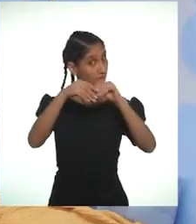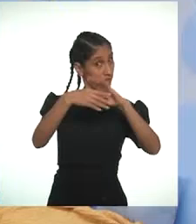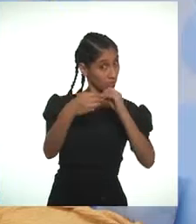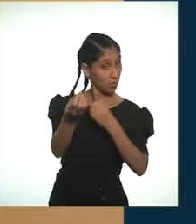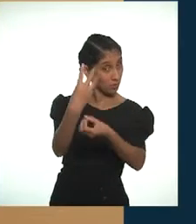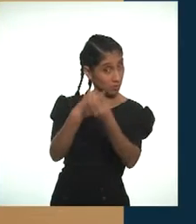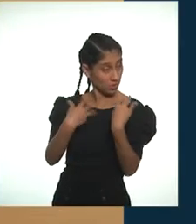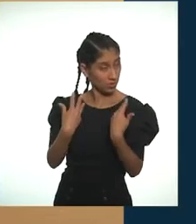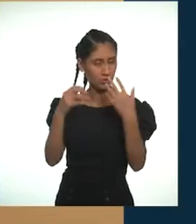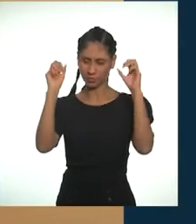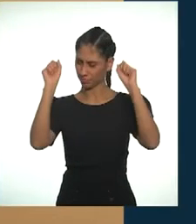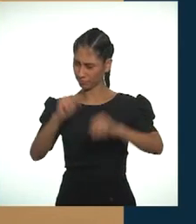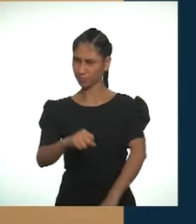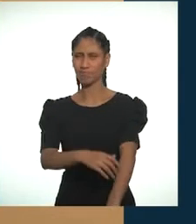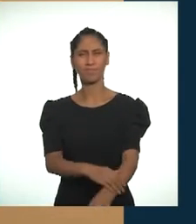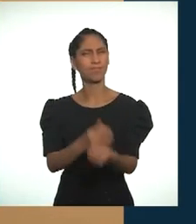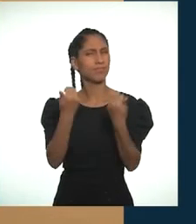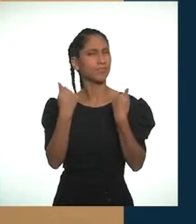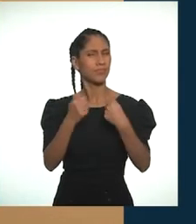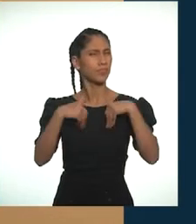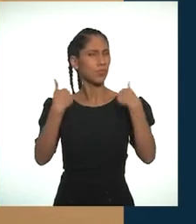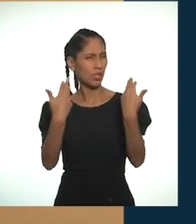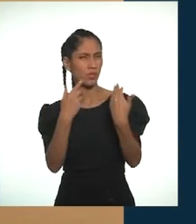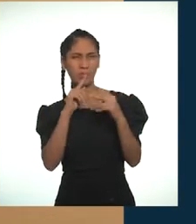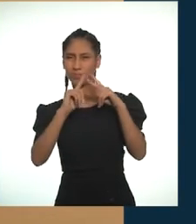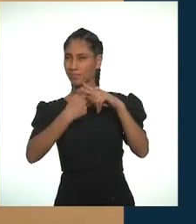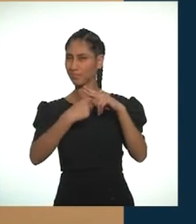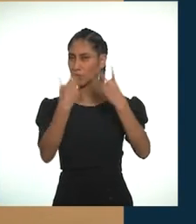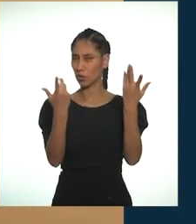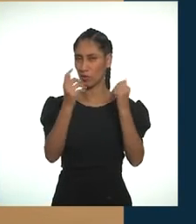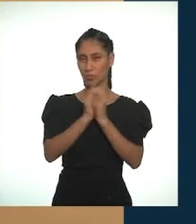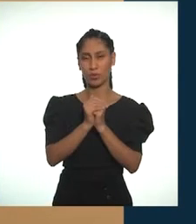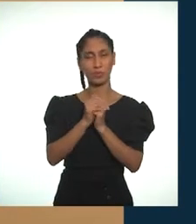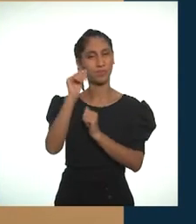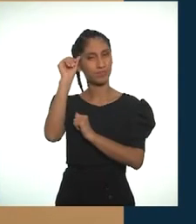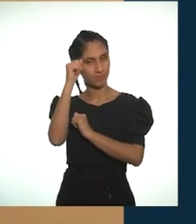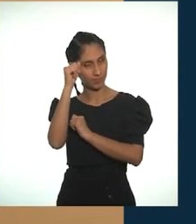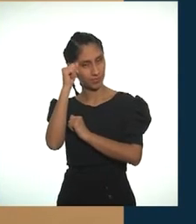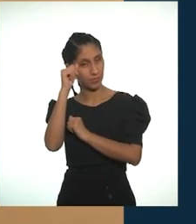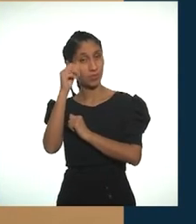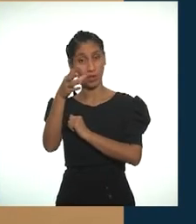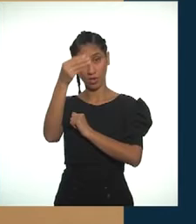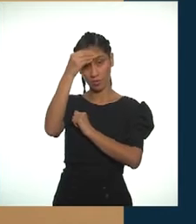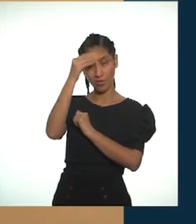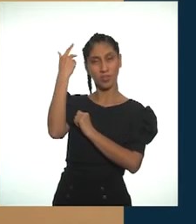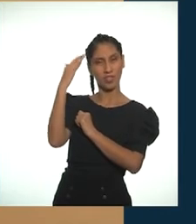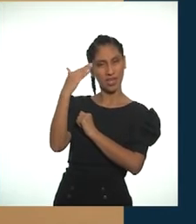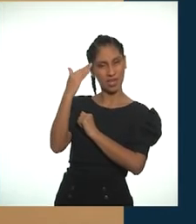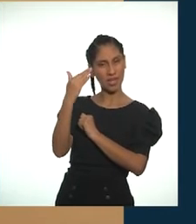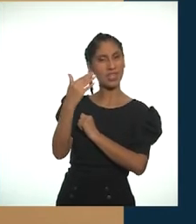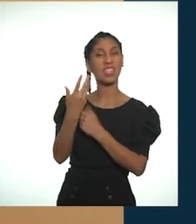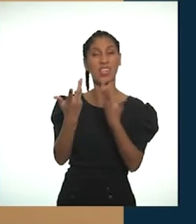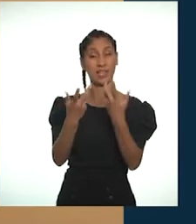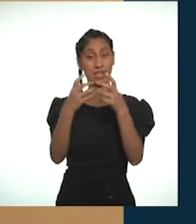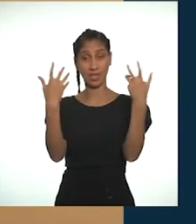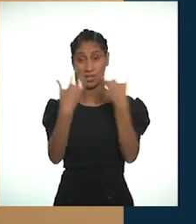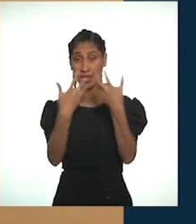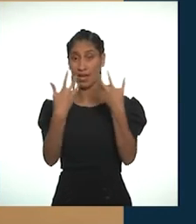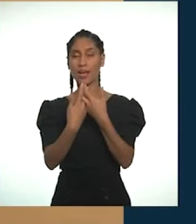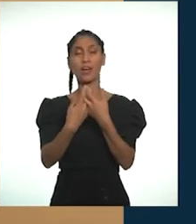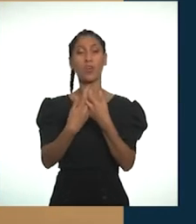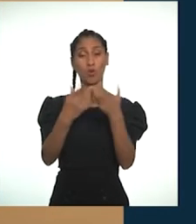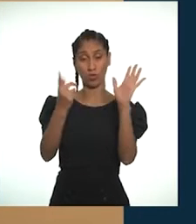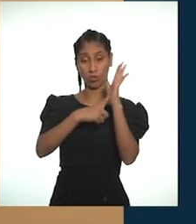historia? Claro, podemos comenzar recordando lo aprendido sobre la época